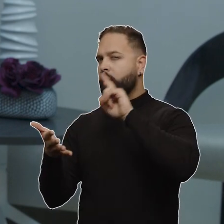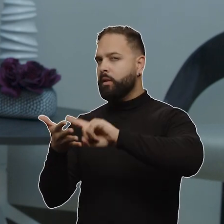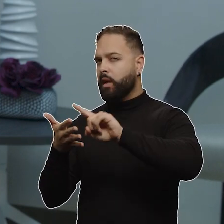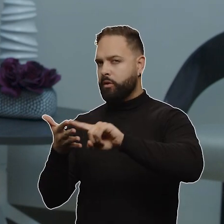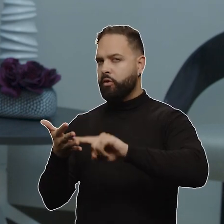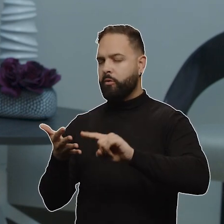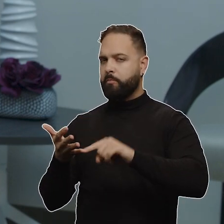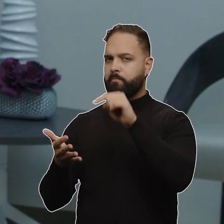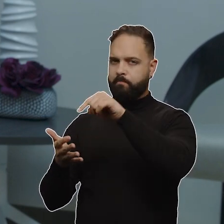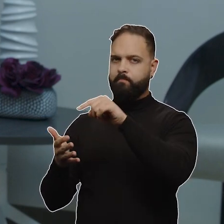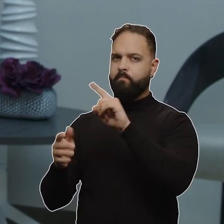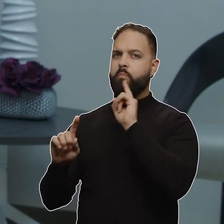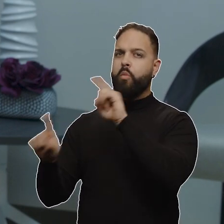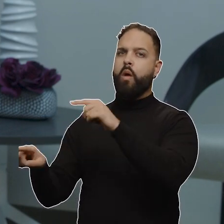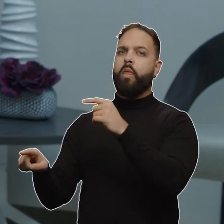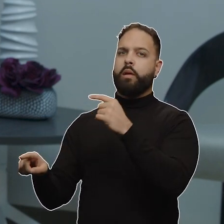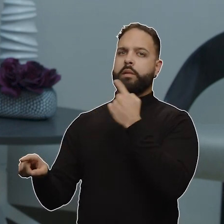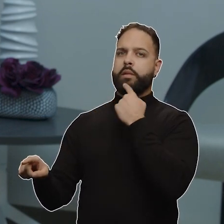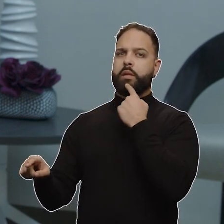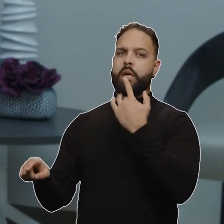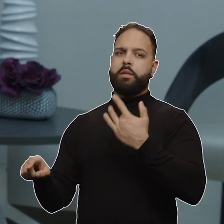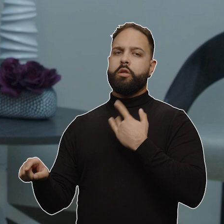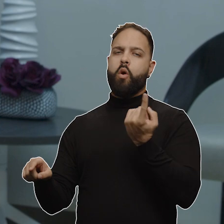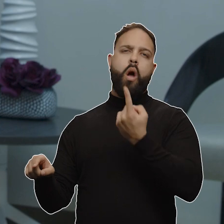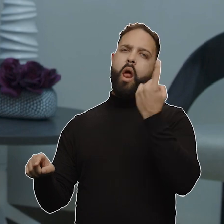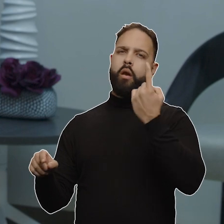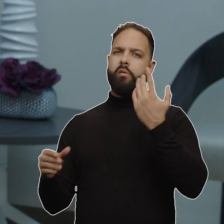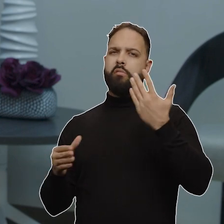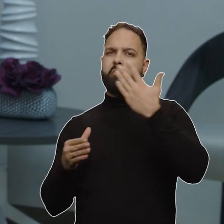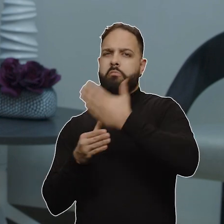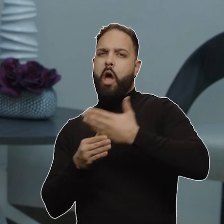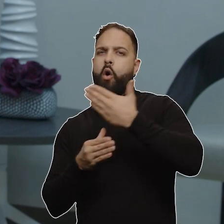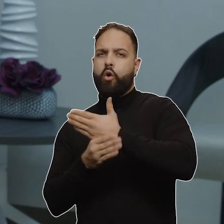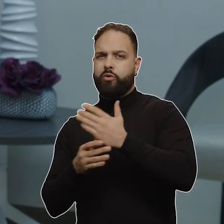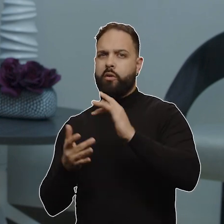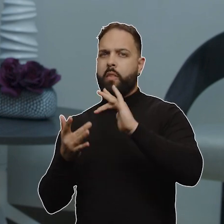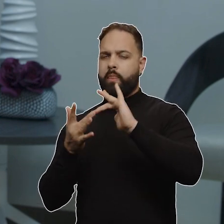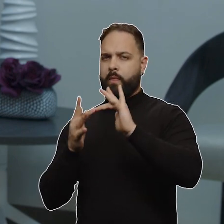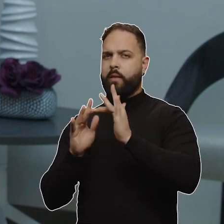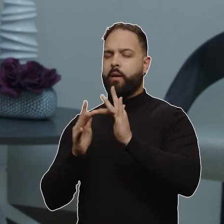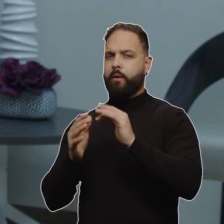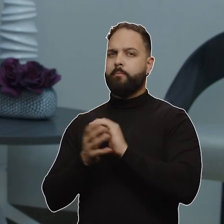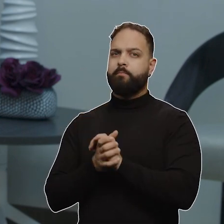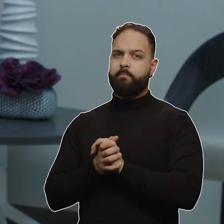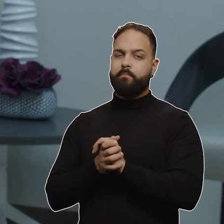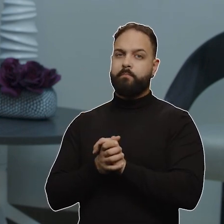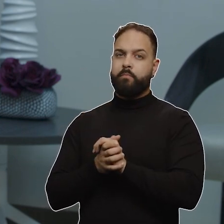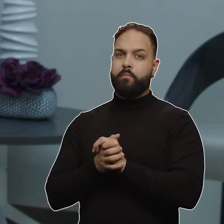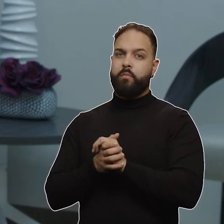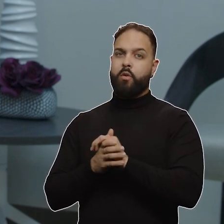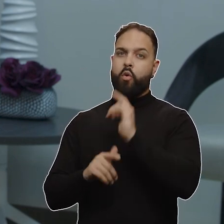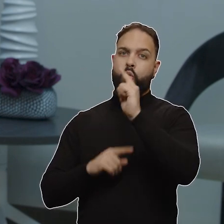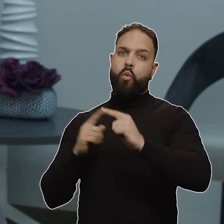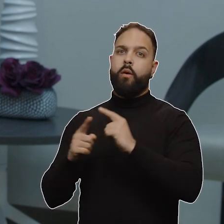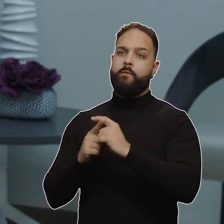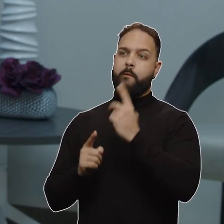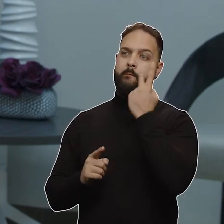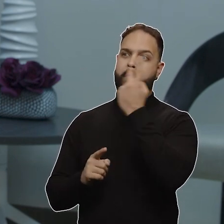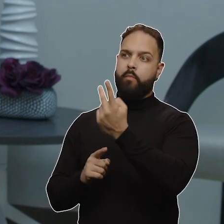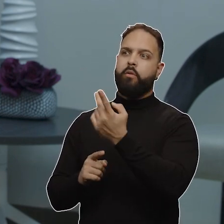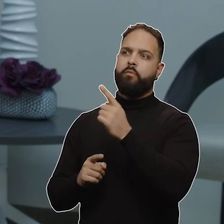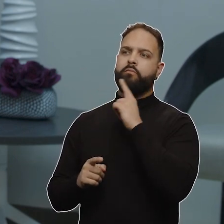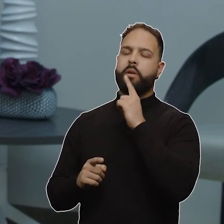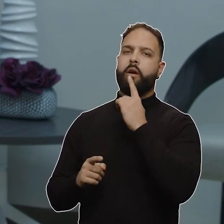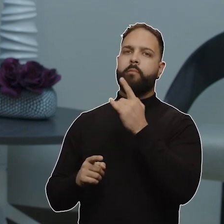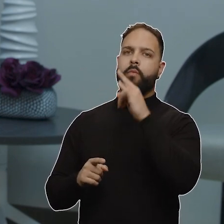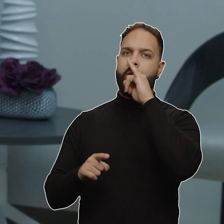respondieron a esa investigación habían experimentado algún tipo de manifestación de violencia cibernética. Cuando pensamos, por